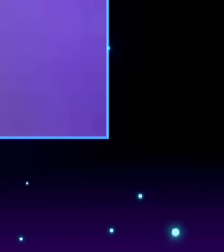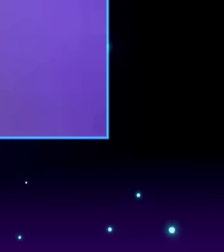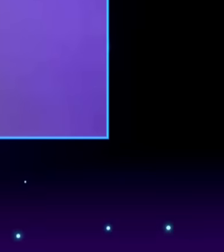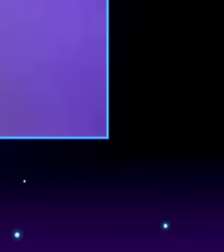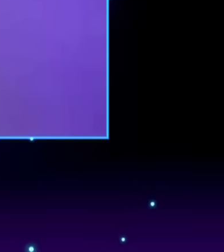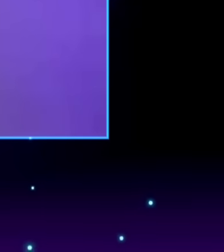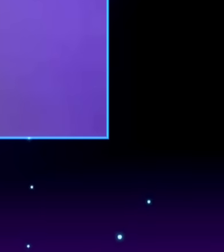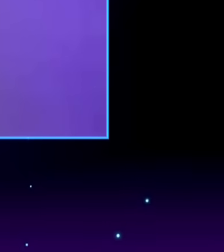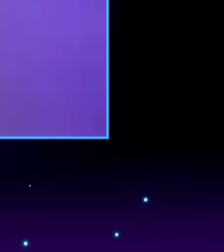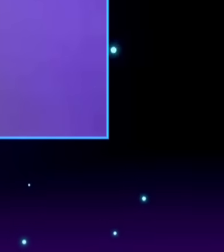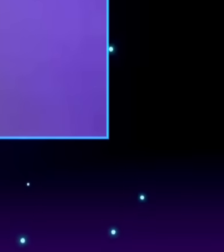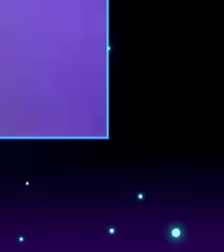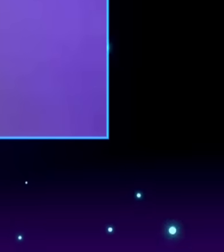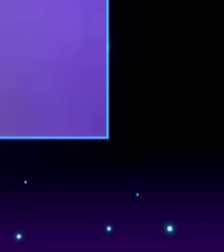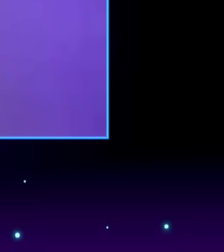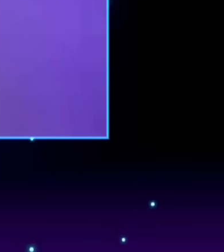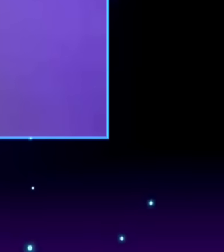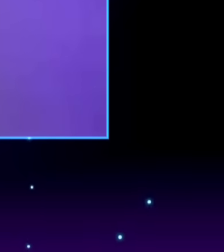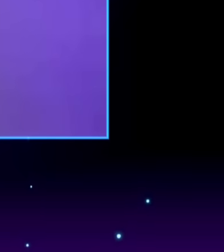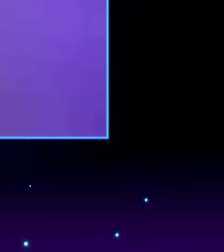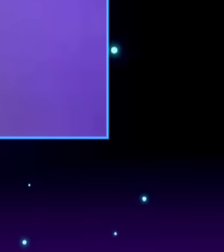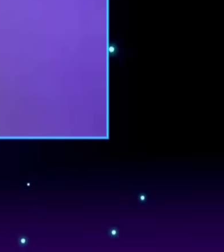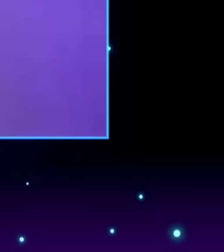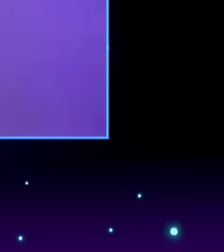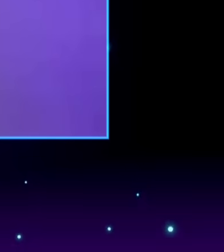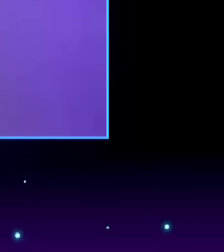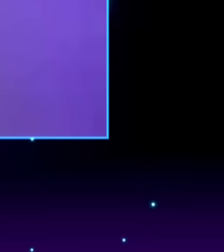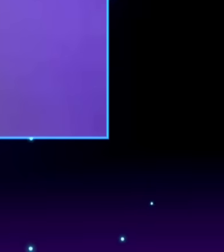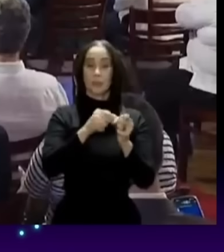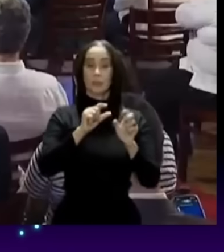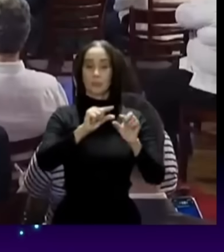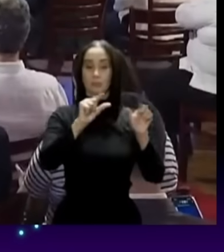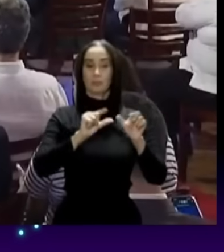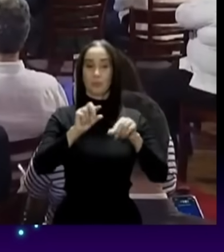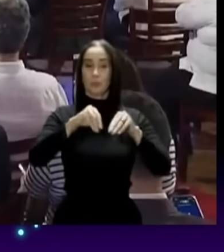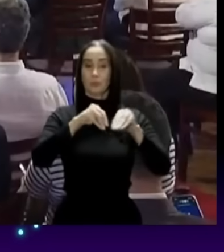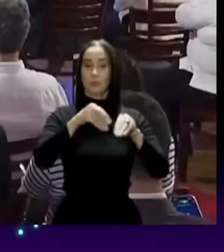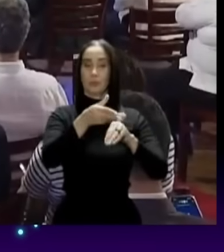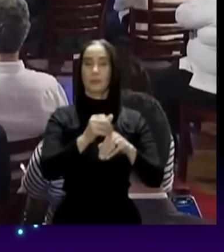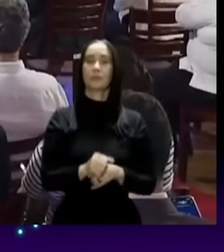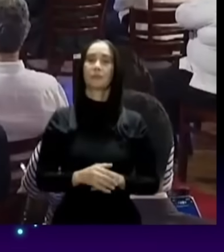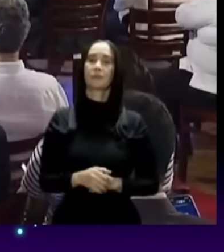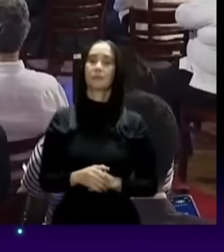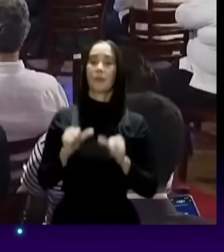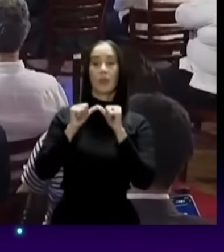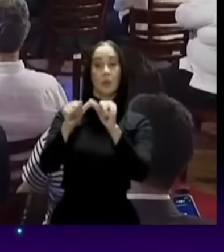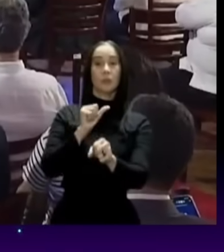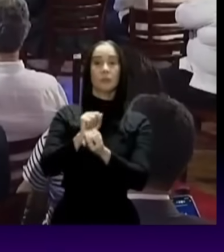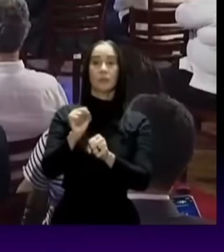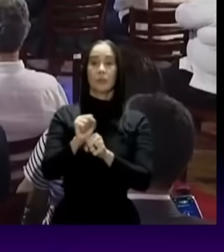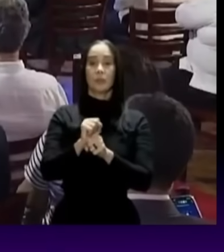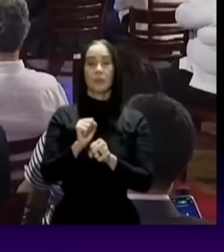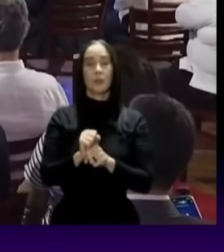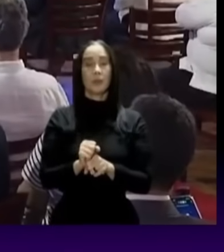la vigía y vamos a escuchar lo que dijo el presidente sobre esta medida estamos trabajando para